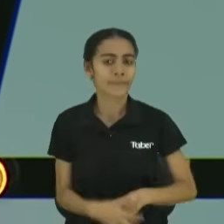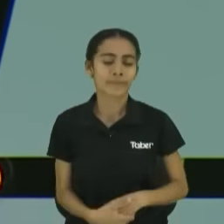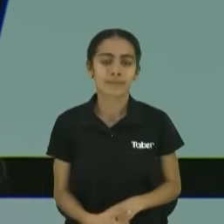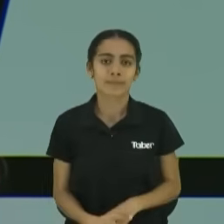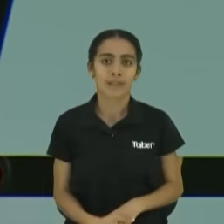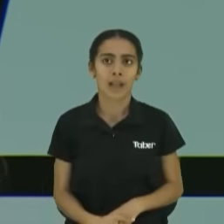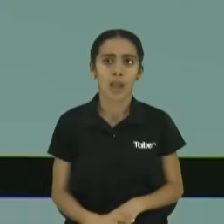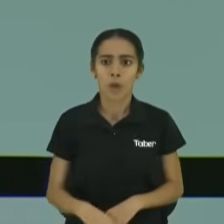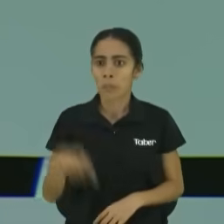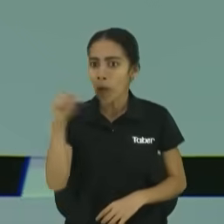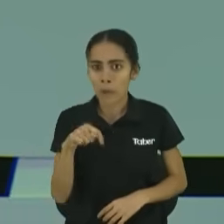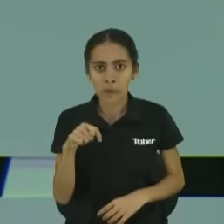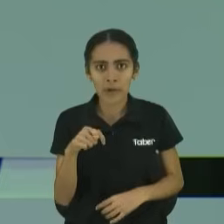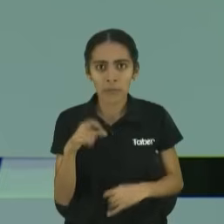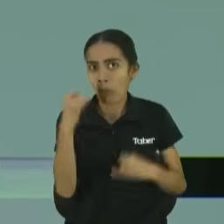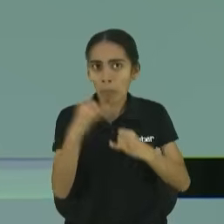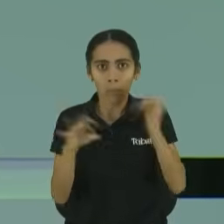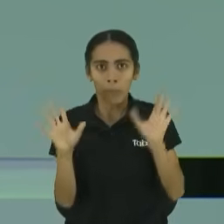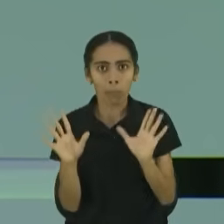Ya no tartamudea.